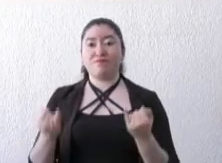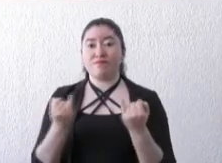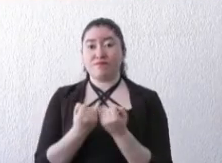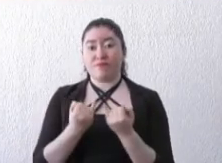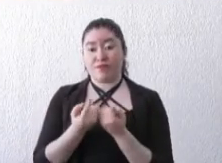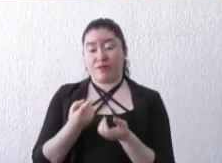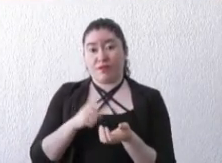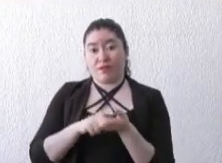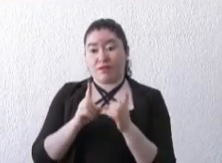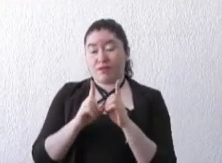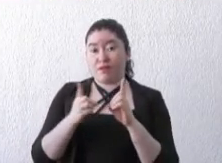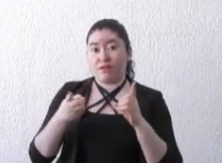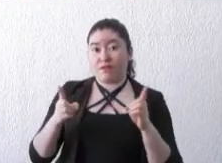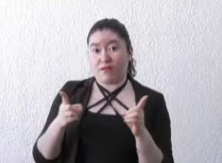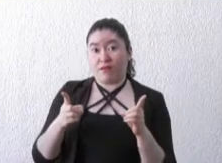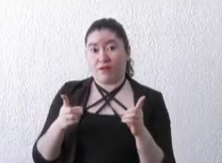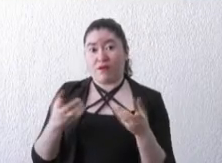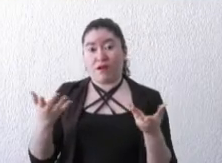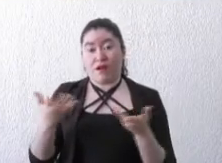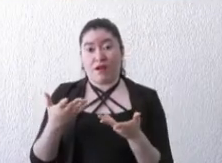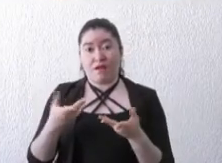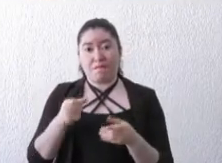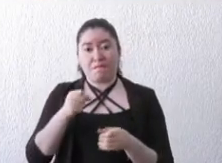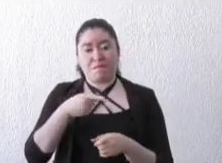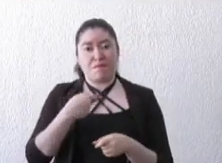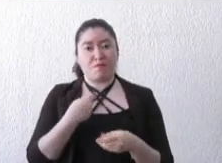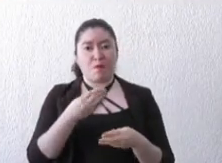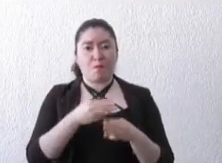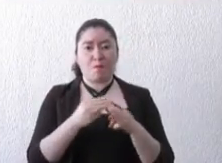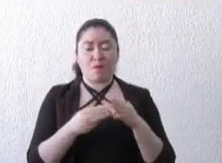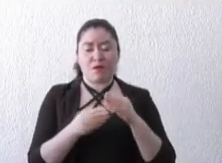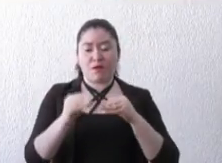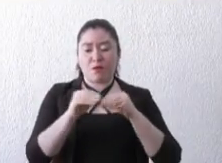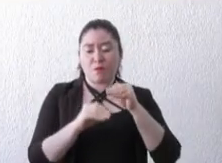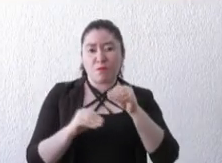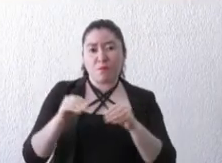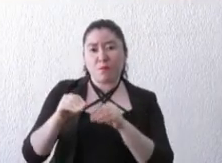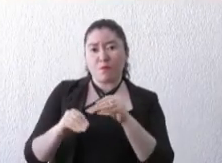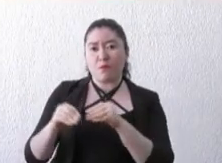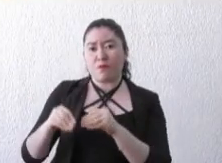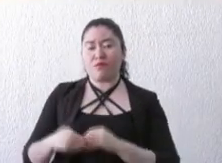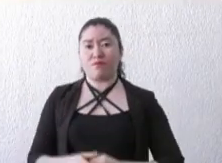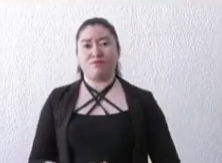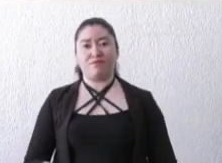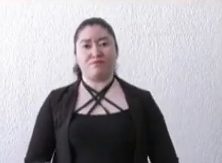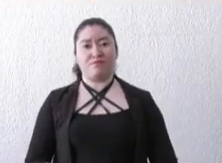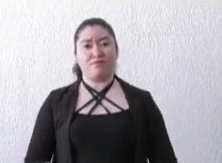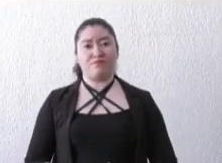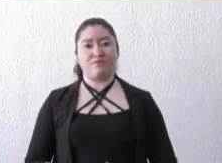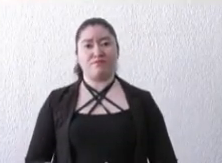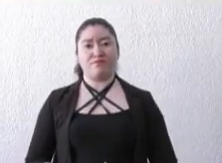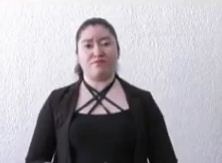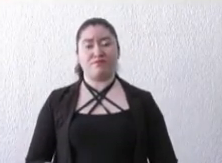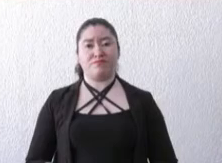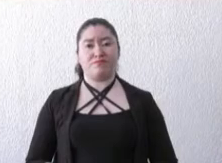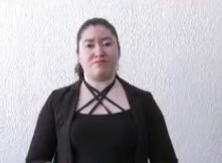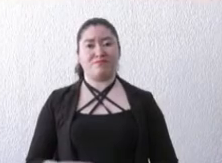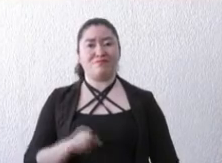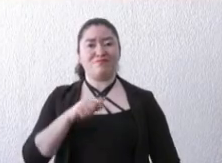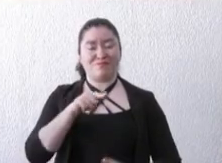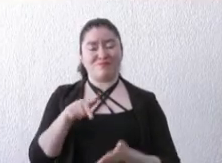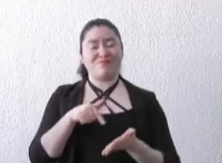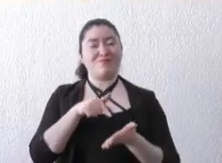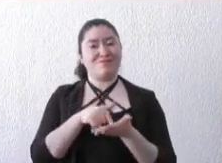desarrollo y la instalación de equipamiento especializado y que hace de este